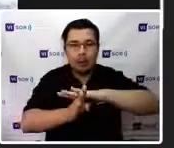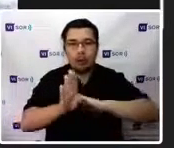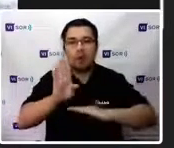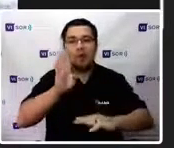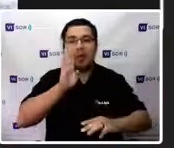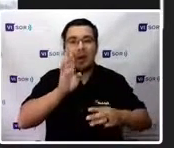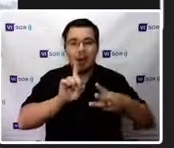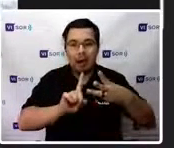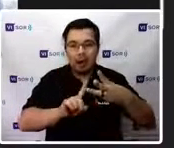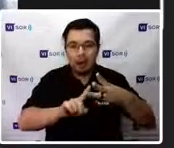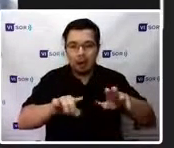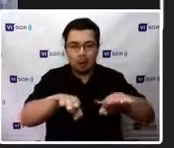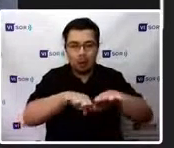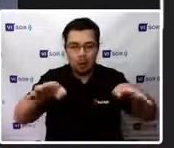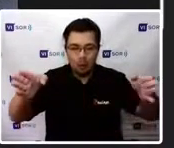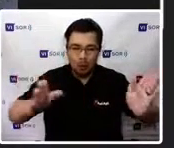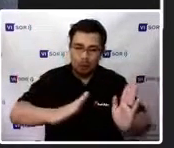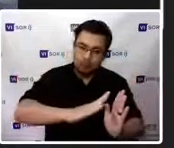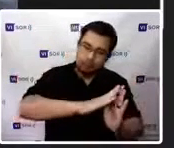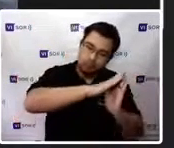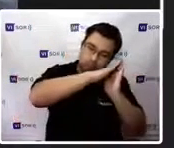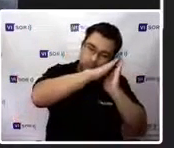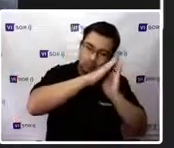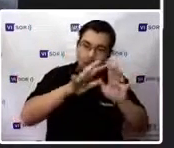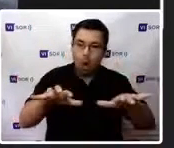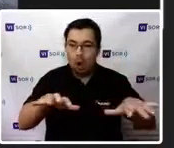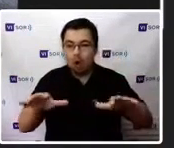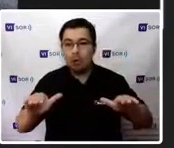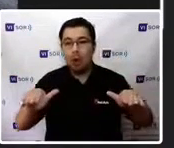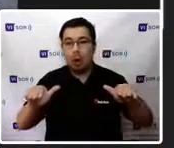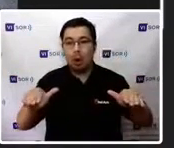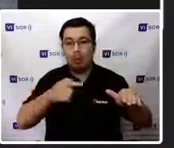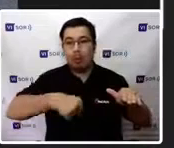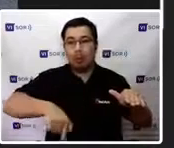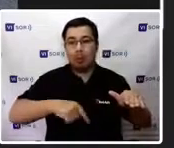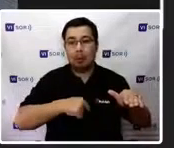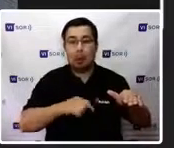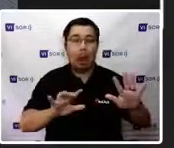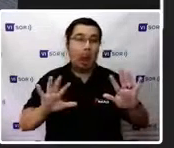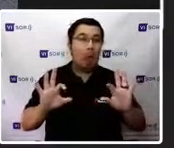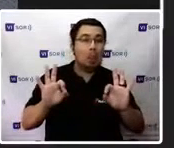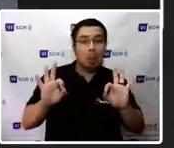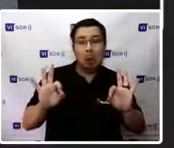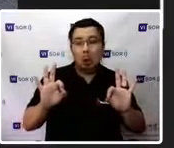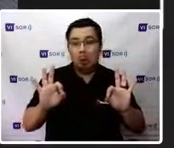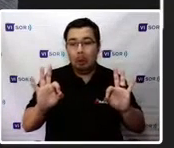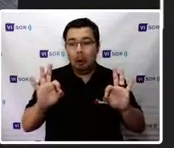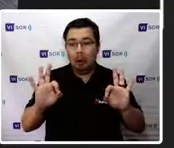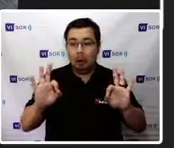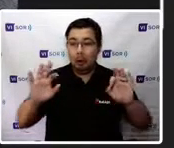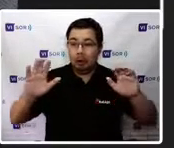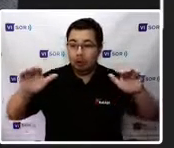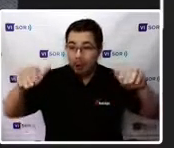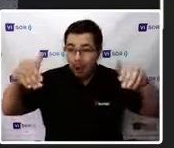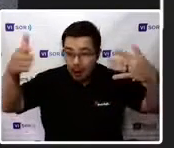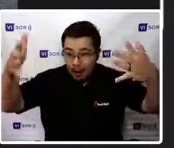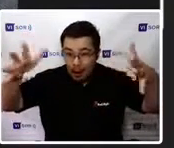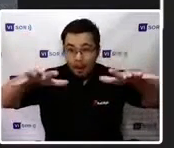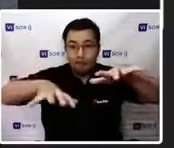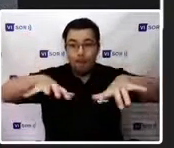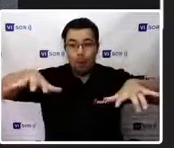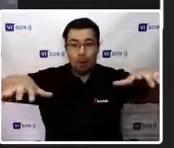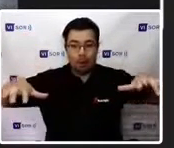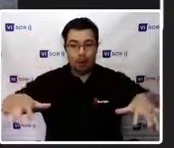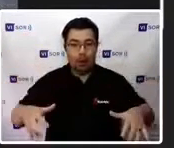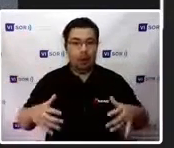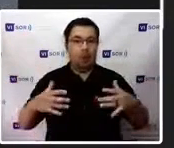como ciertos confort que de repente para nosotros son como, en el día a día serían como cosas básicas, pero en la montaña no es así, no tenemos